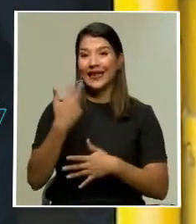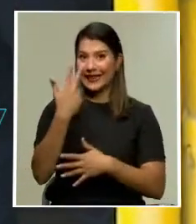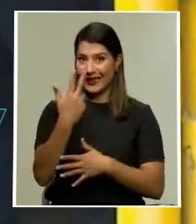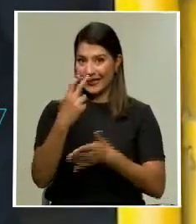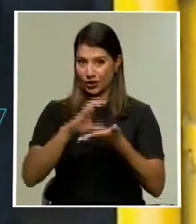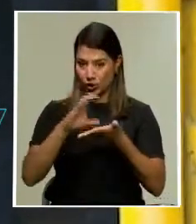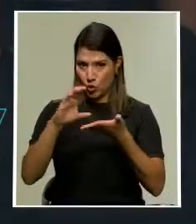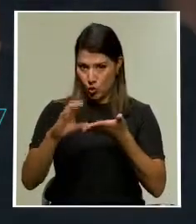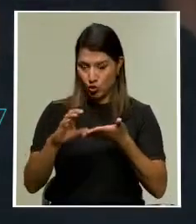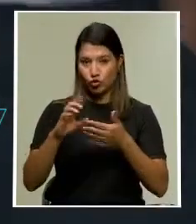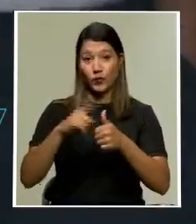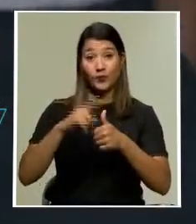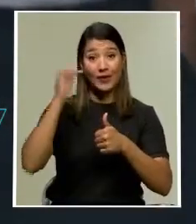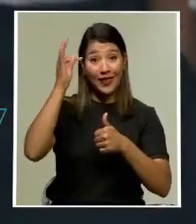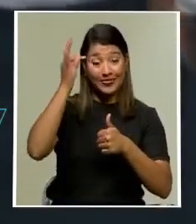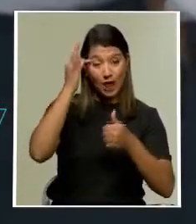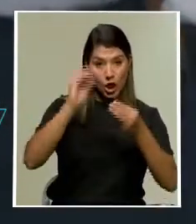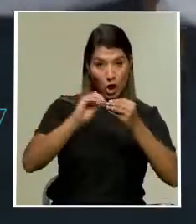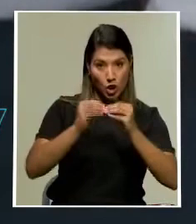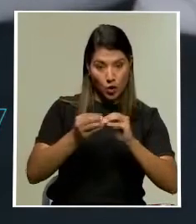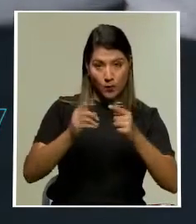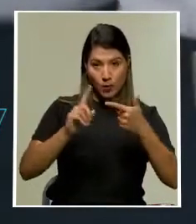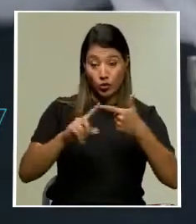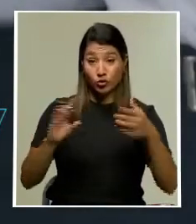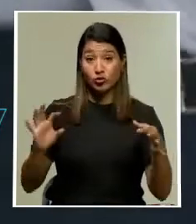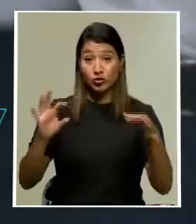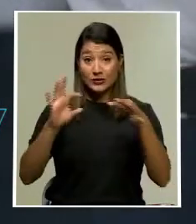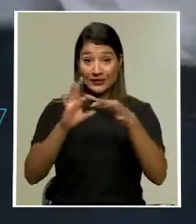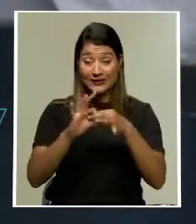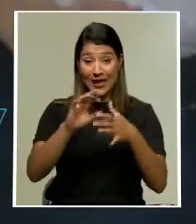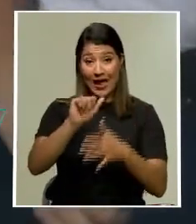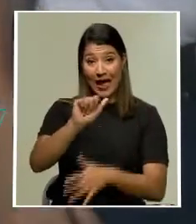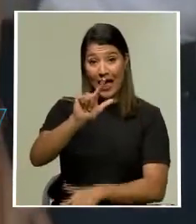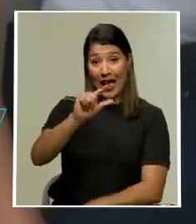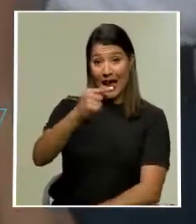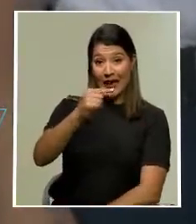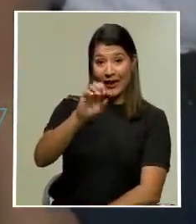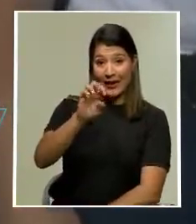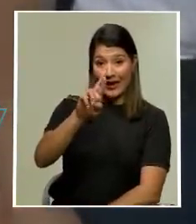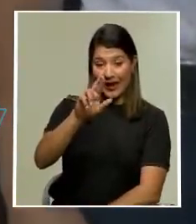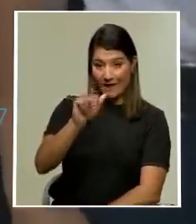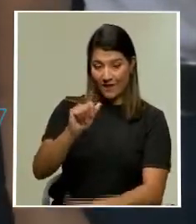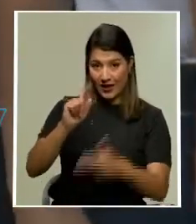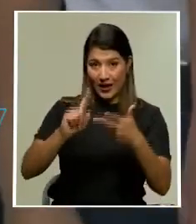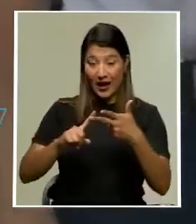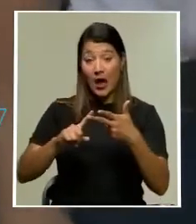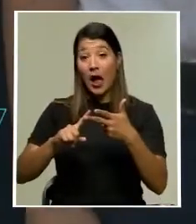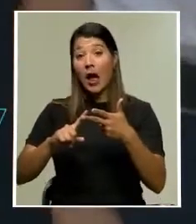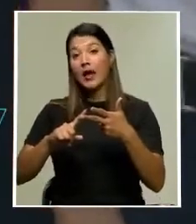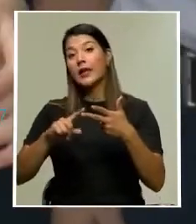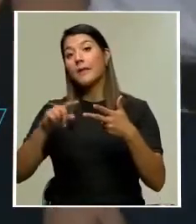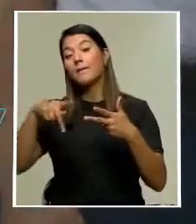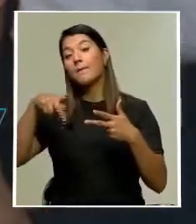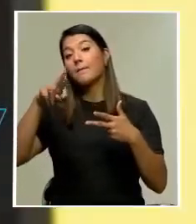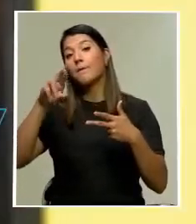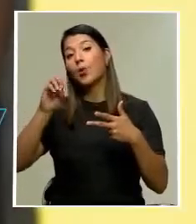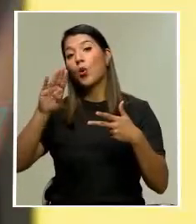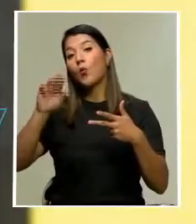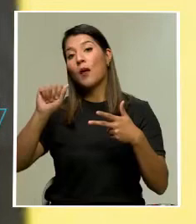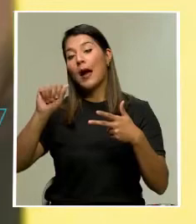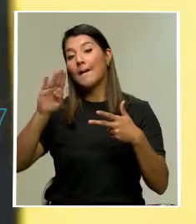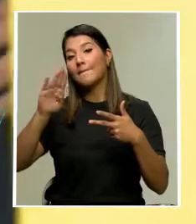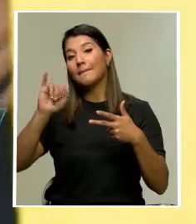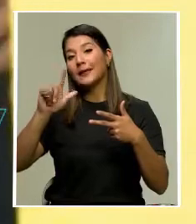aprendizaje: la teoría de los números, las relaciones de álgebra y la probabilidad y la estadística. Rebeca Solís